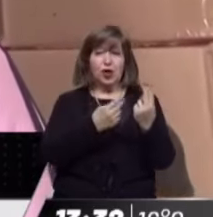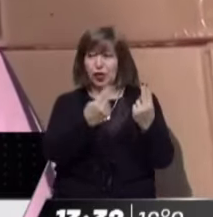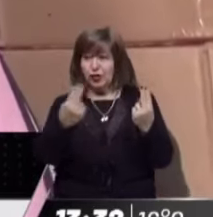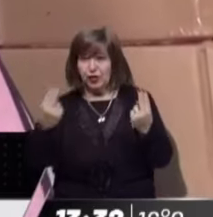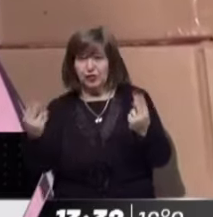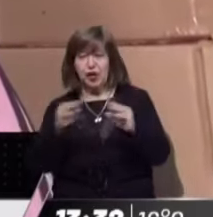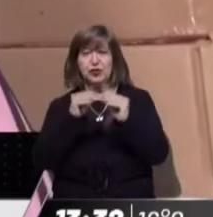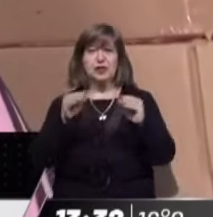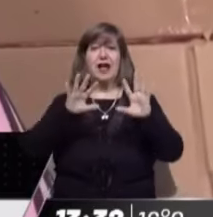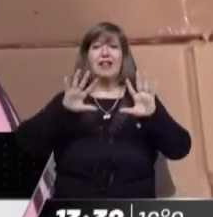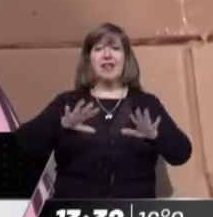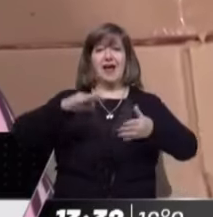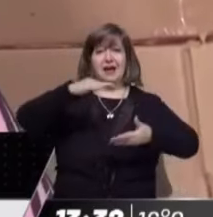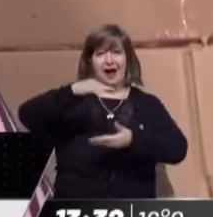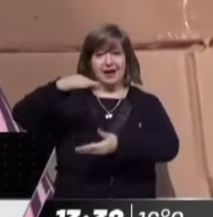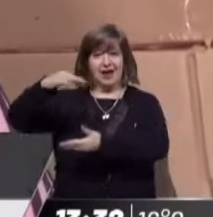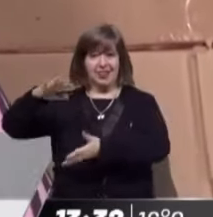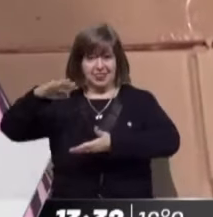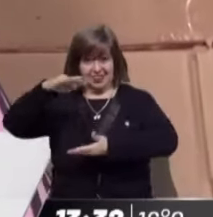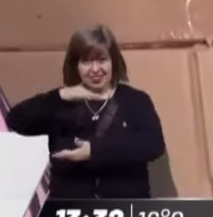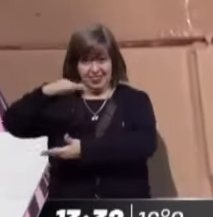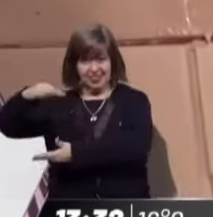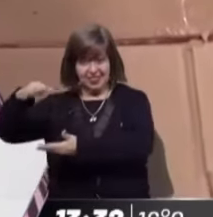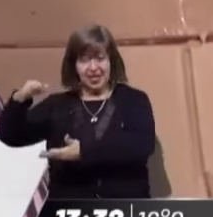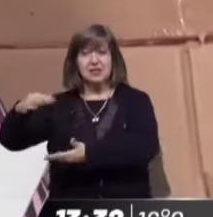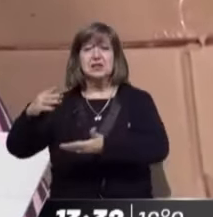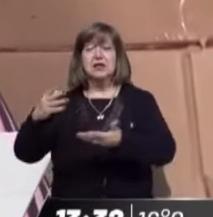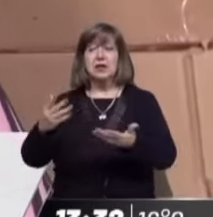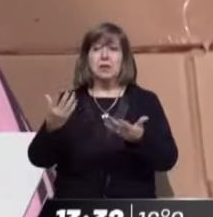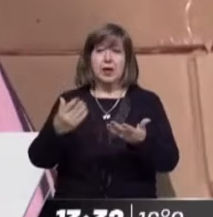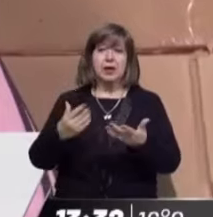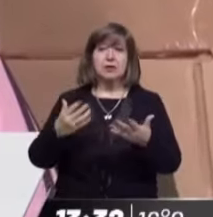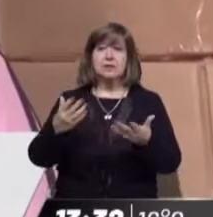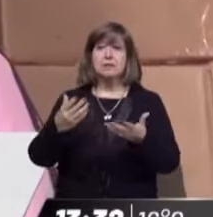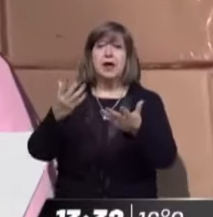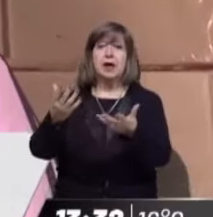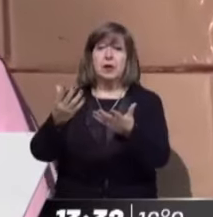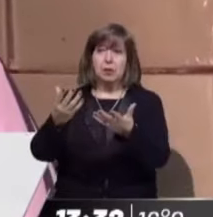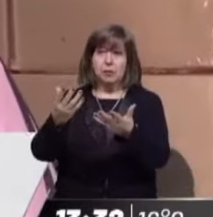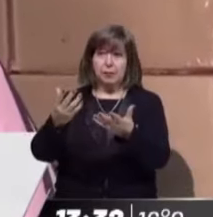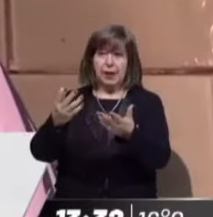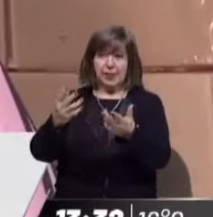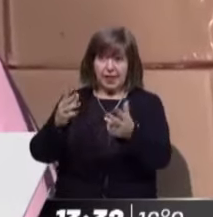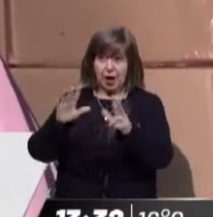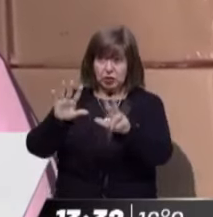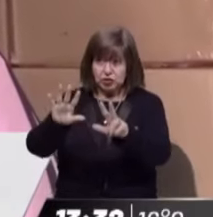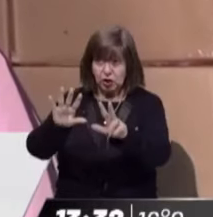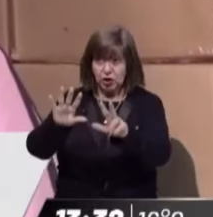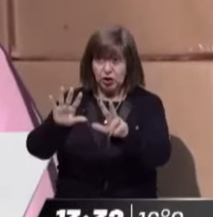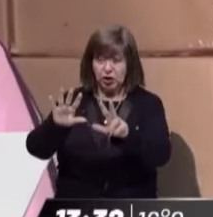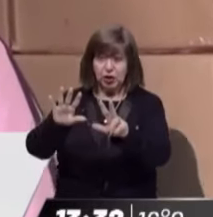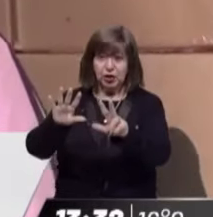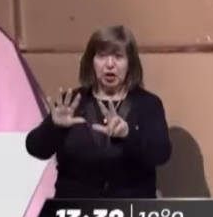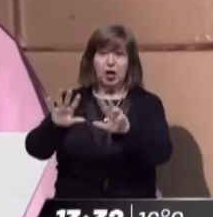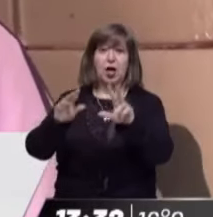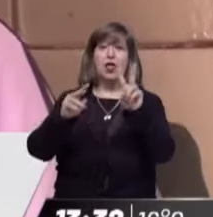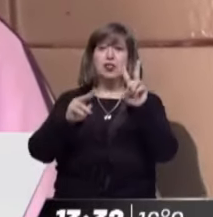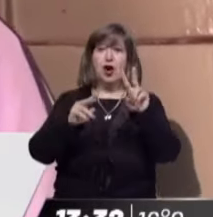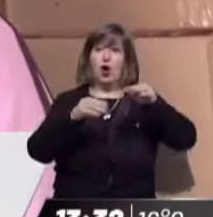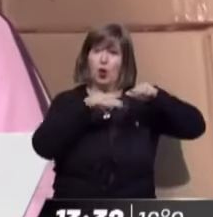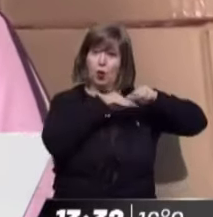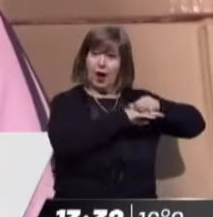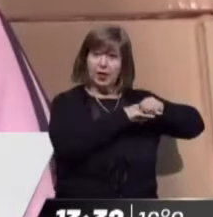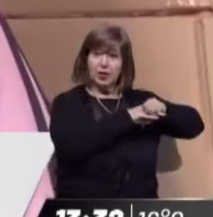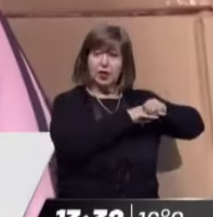mismas personas que que vienen a horneritos se solidaricen también con el otro o sea creo que es la forma Gabriela querida